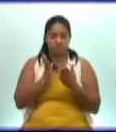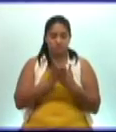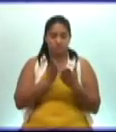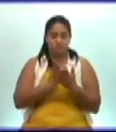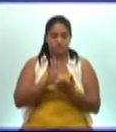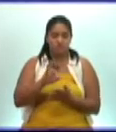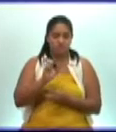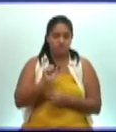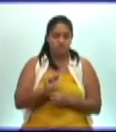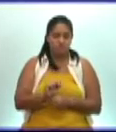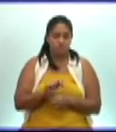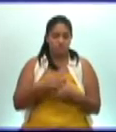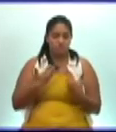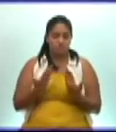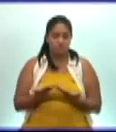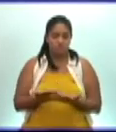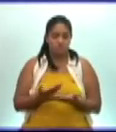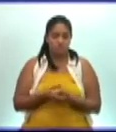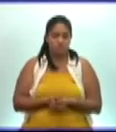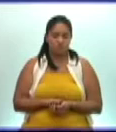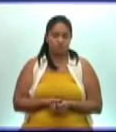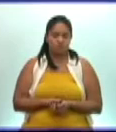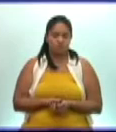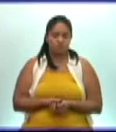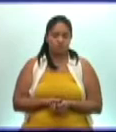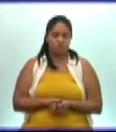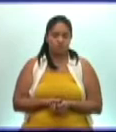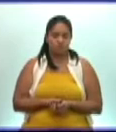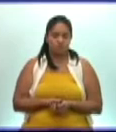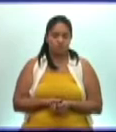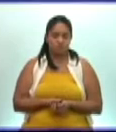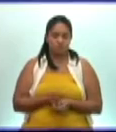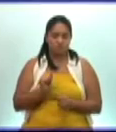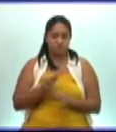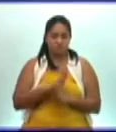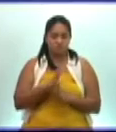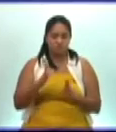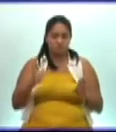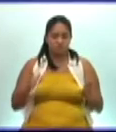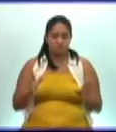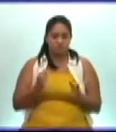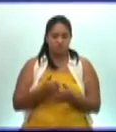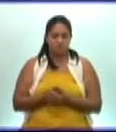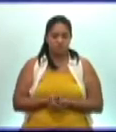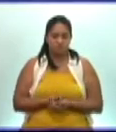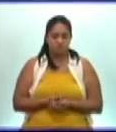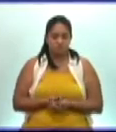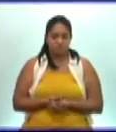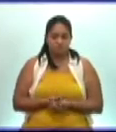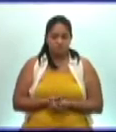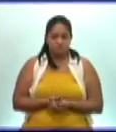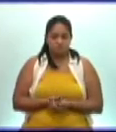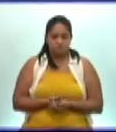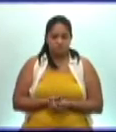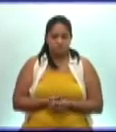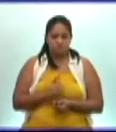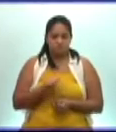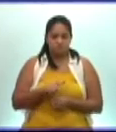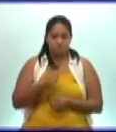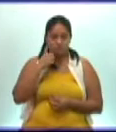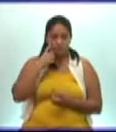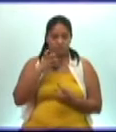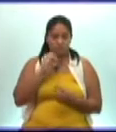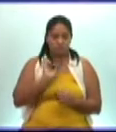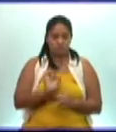obtuvimos cuál es la condición de estos máximos. Esta expresión muy importante que tiene que